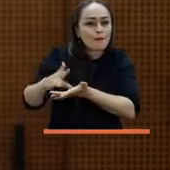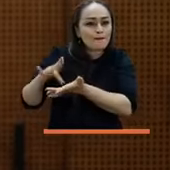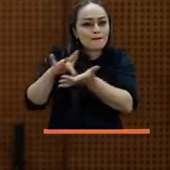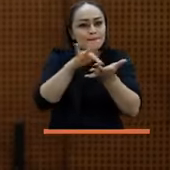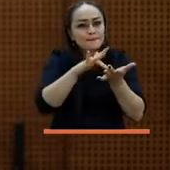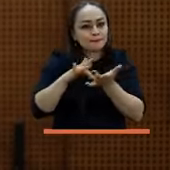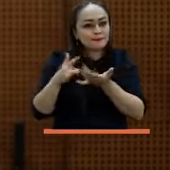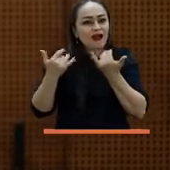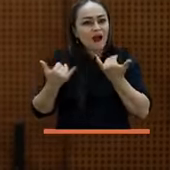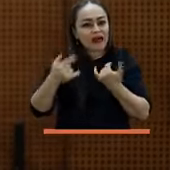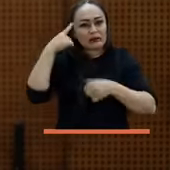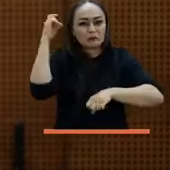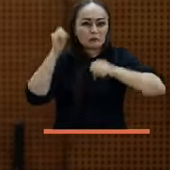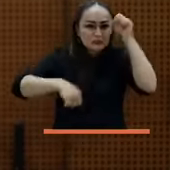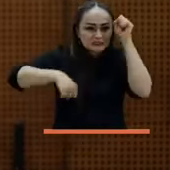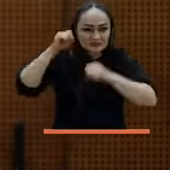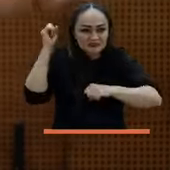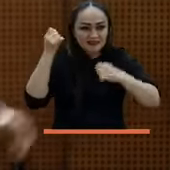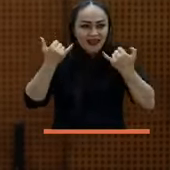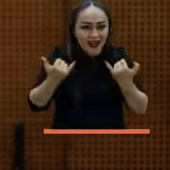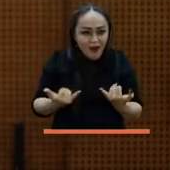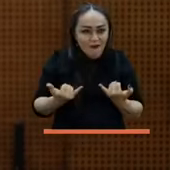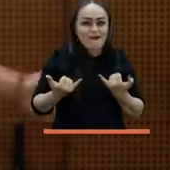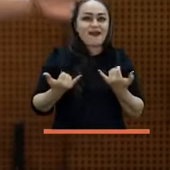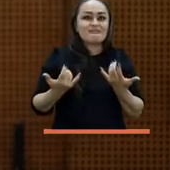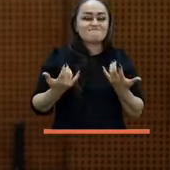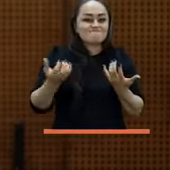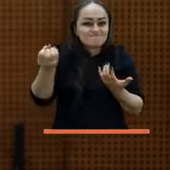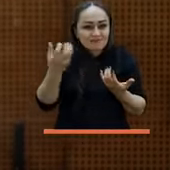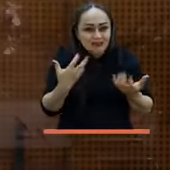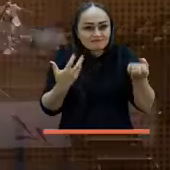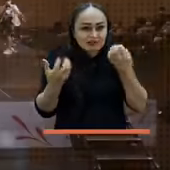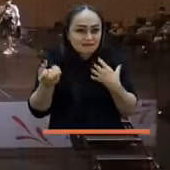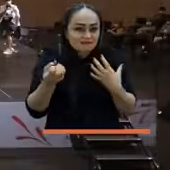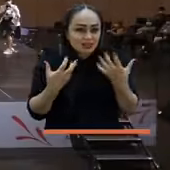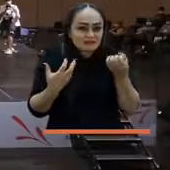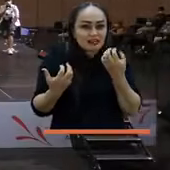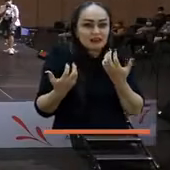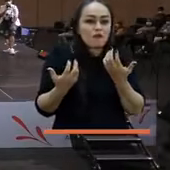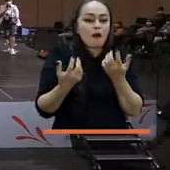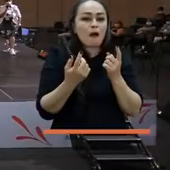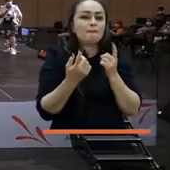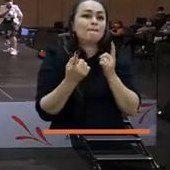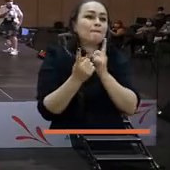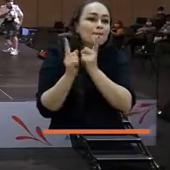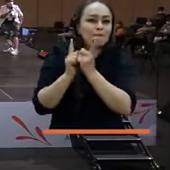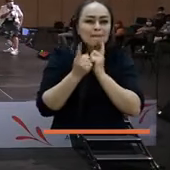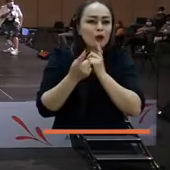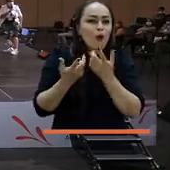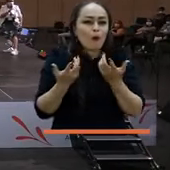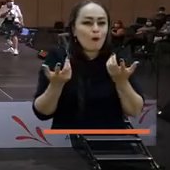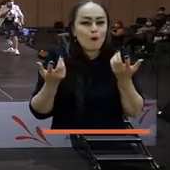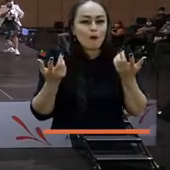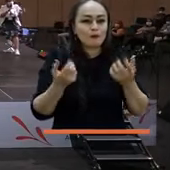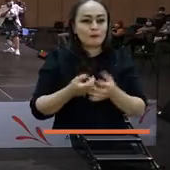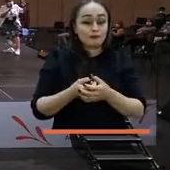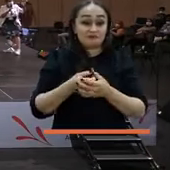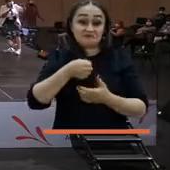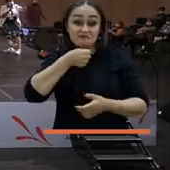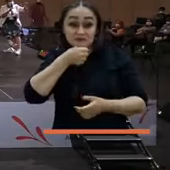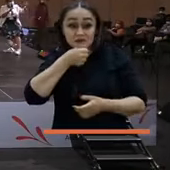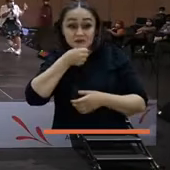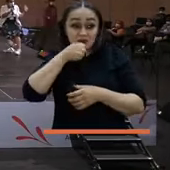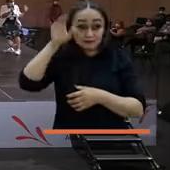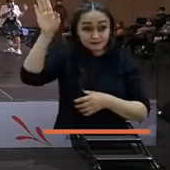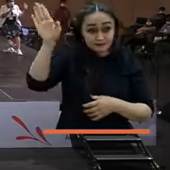posibilidad de encontrarnos allí acá entonces empezamos este fin si quieres te paras al micrófono quiere